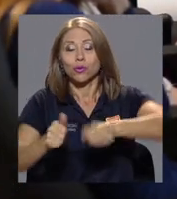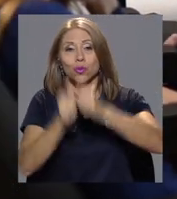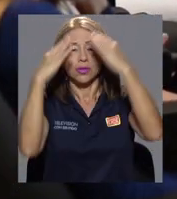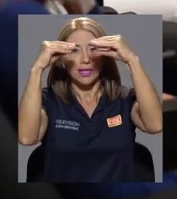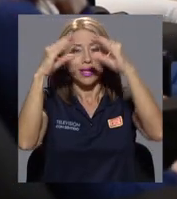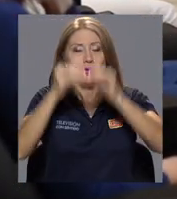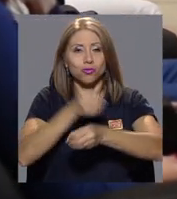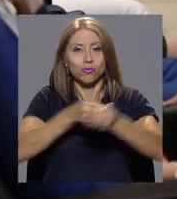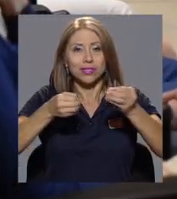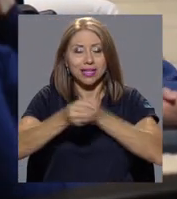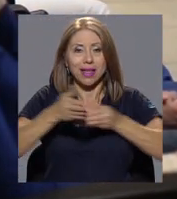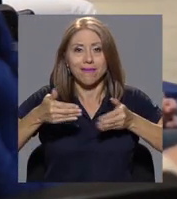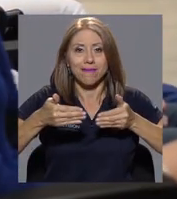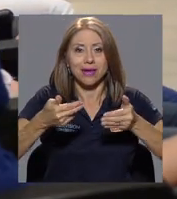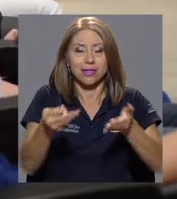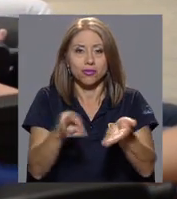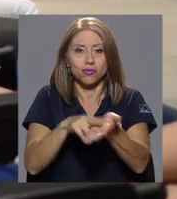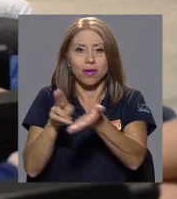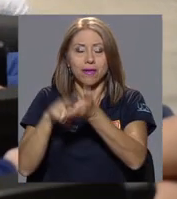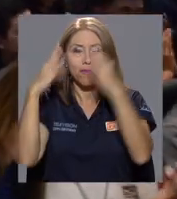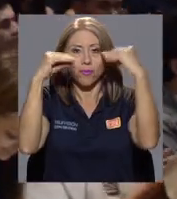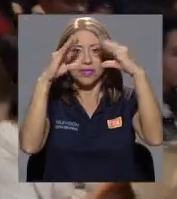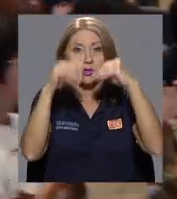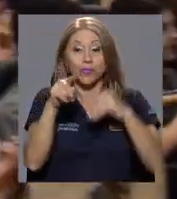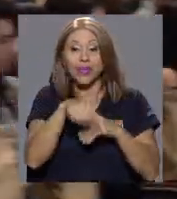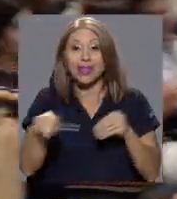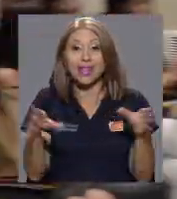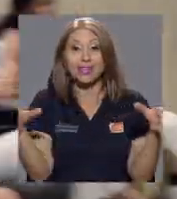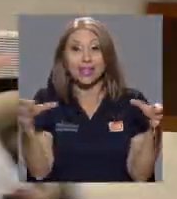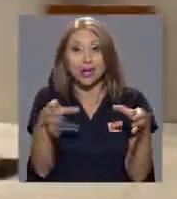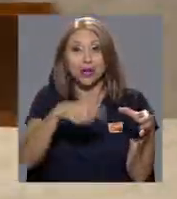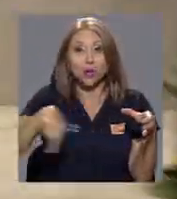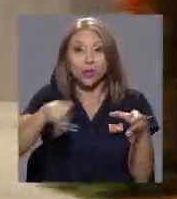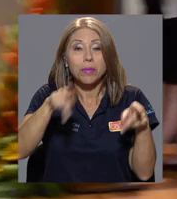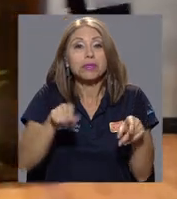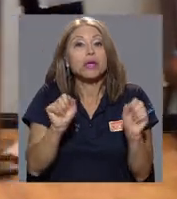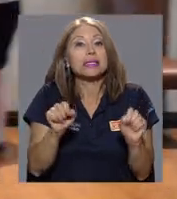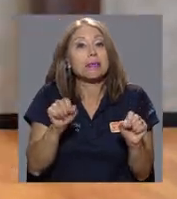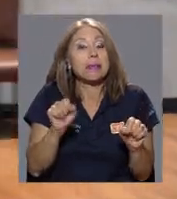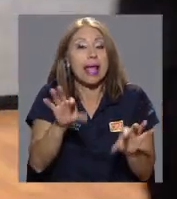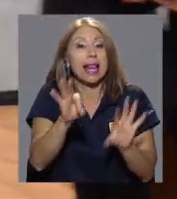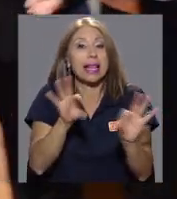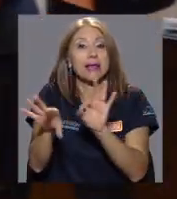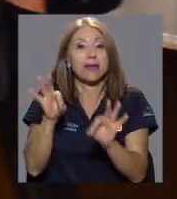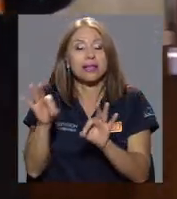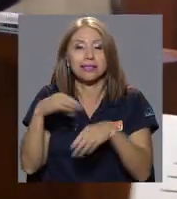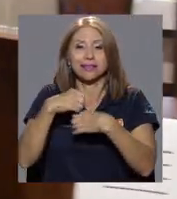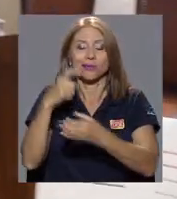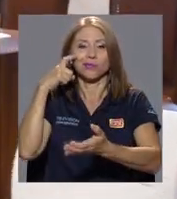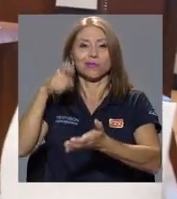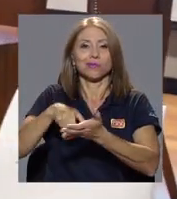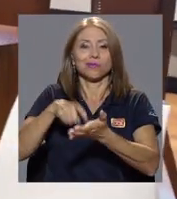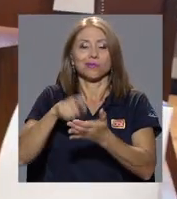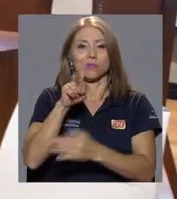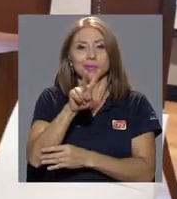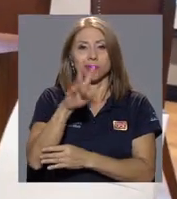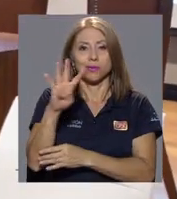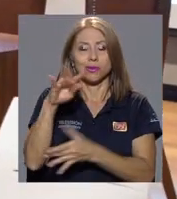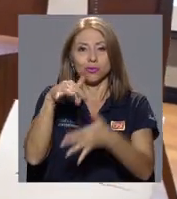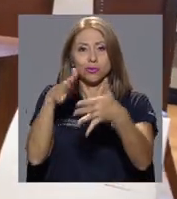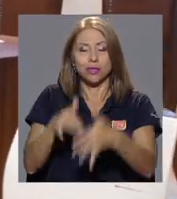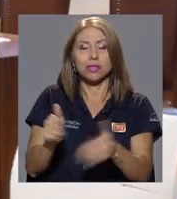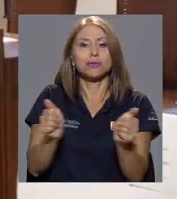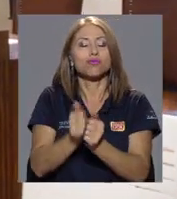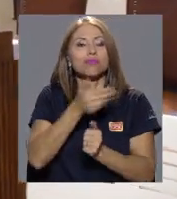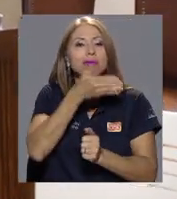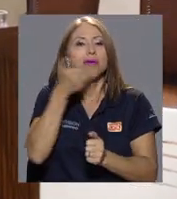de Registro e Información. De este grupo de elegibles, la universidad realizó un reconocimiento a los 24 estudiantes con los